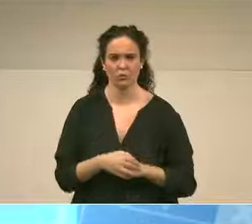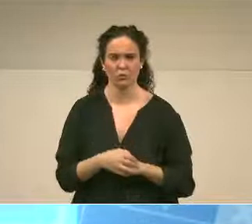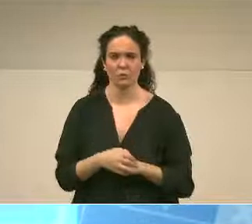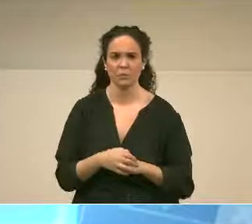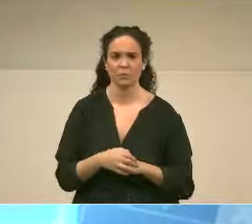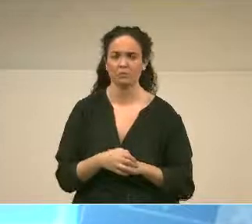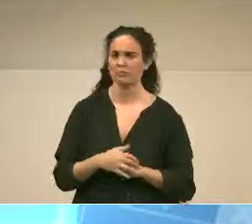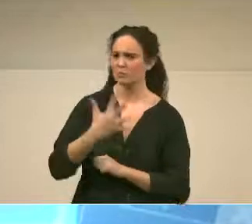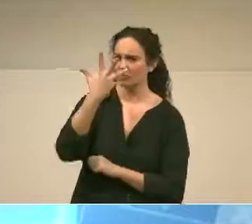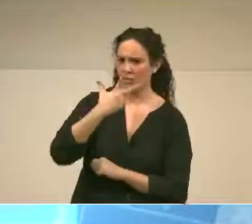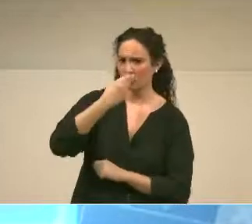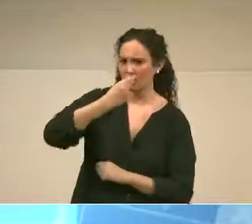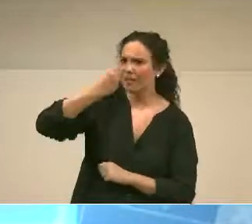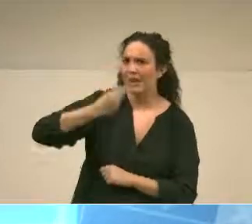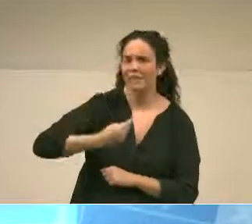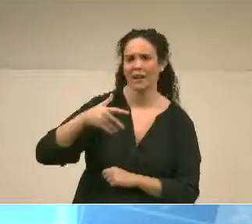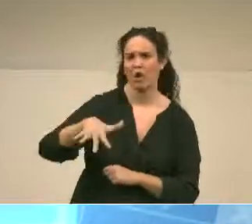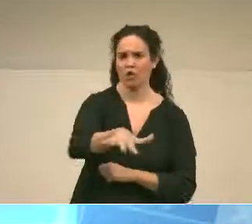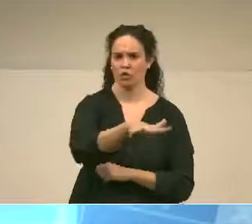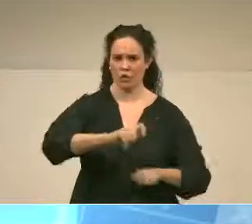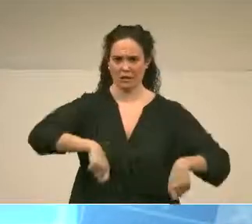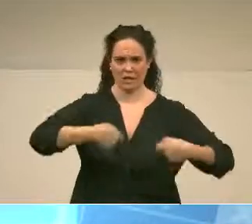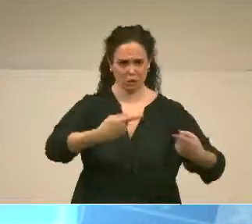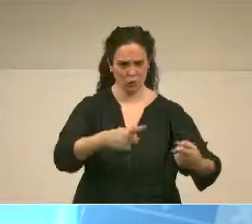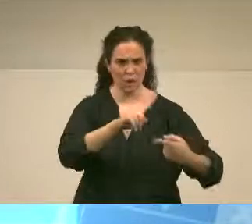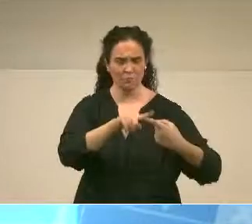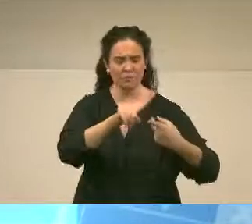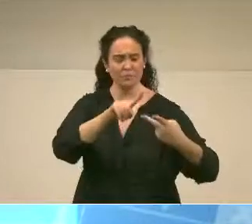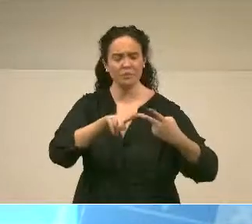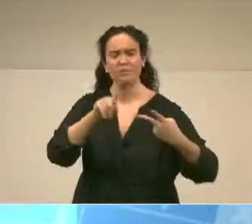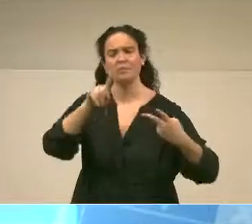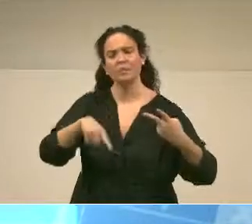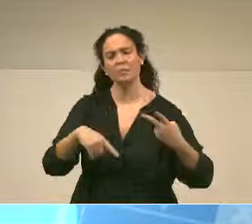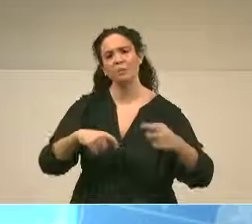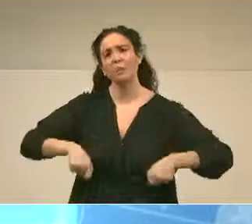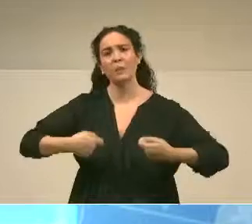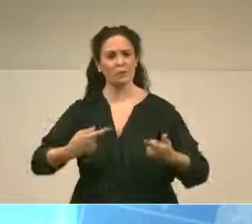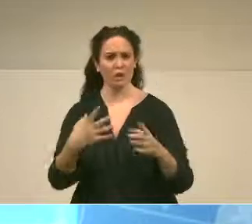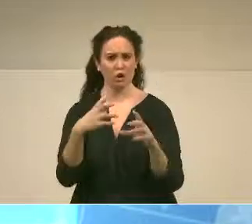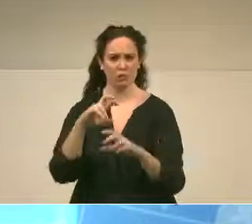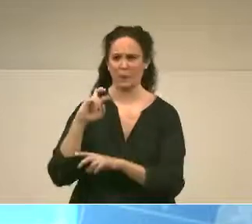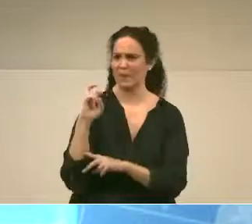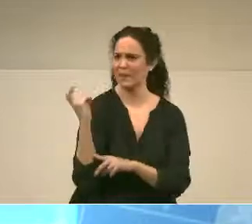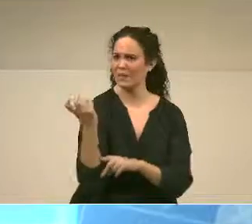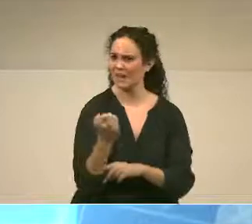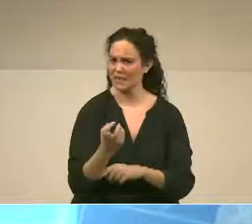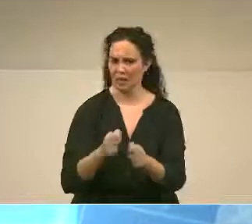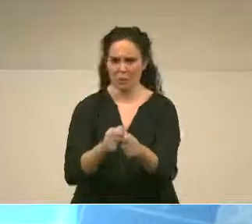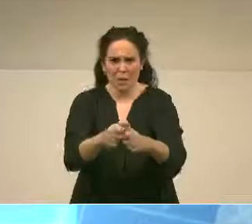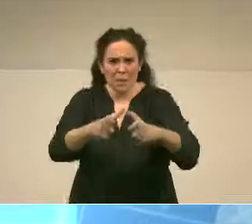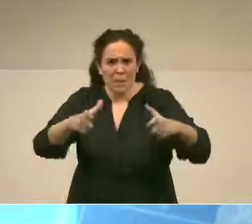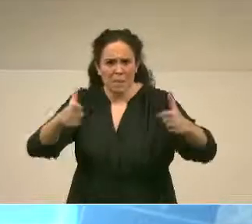ondarearen ezagutza hobetzea, alde batetikan, bigarrenikan biodibertsitatea kontserbatzea eta haren balioa nabarmentzea,